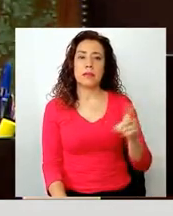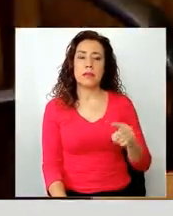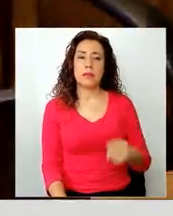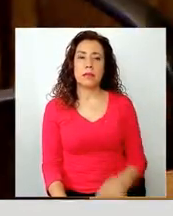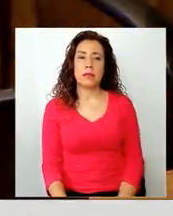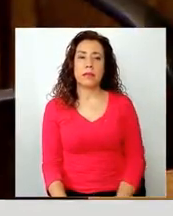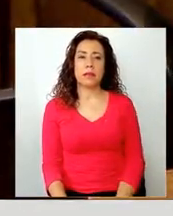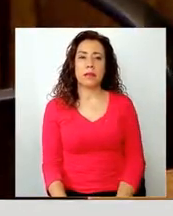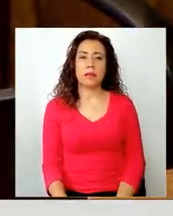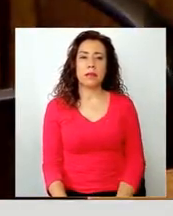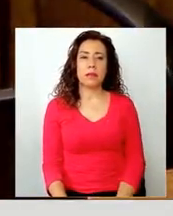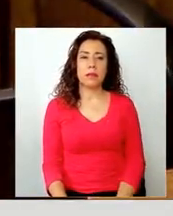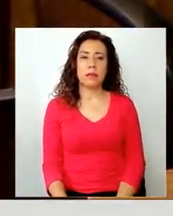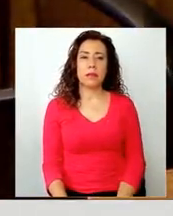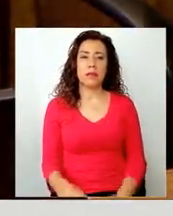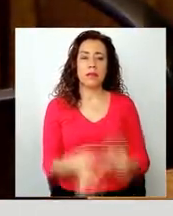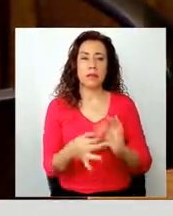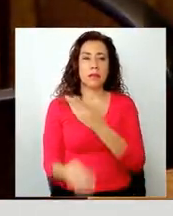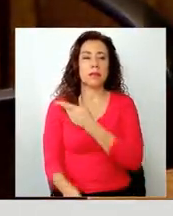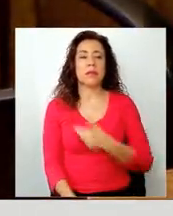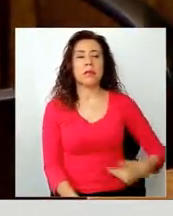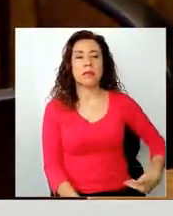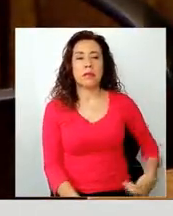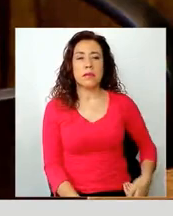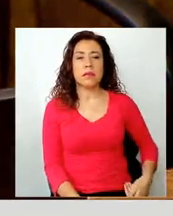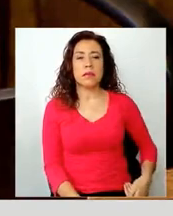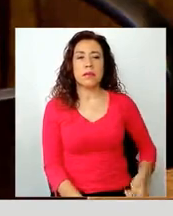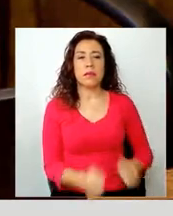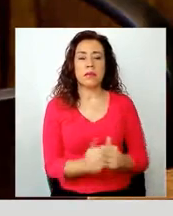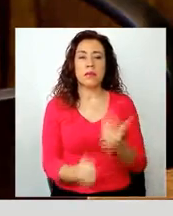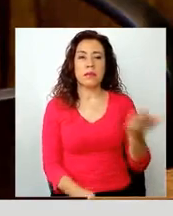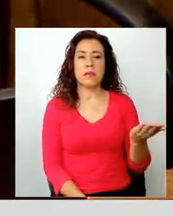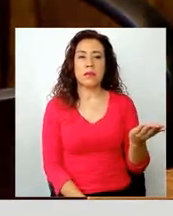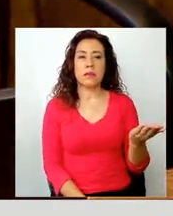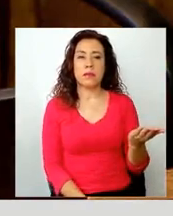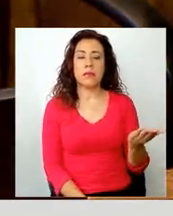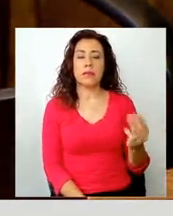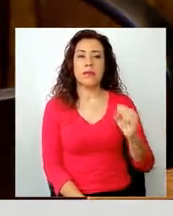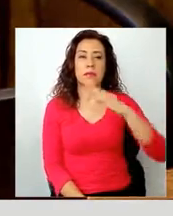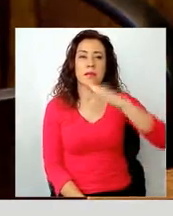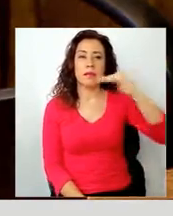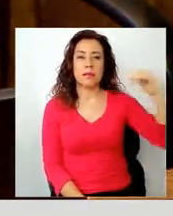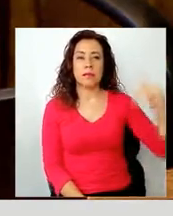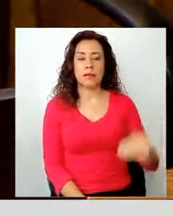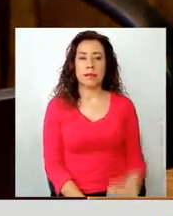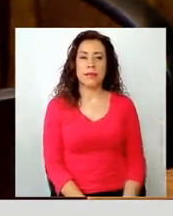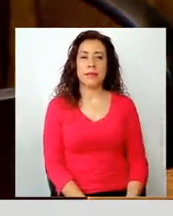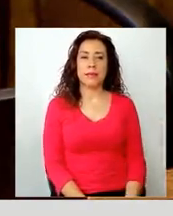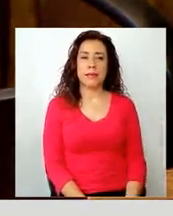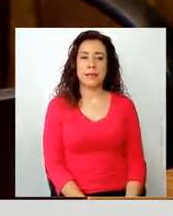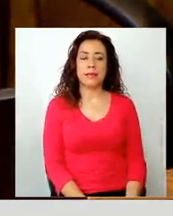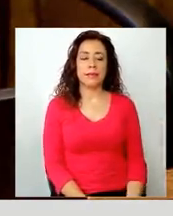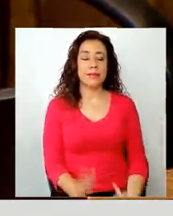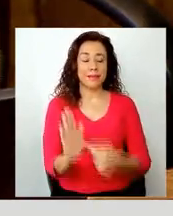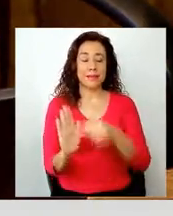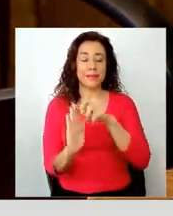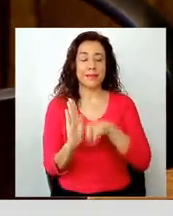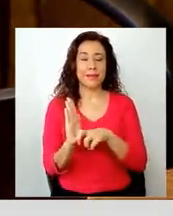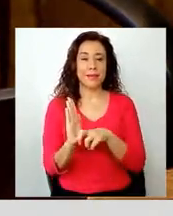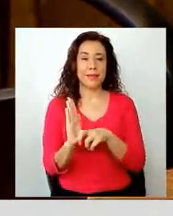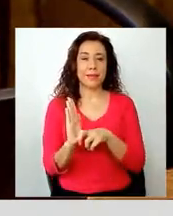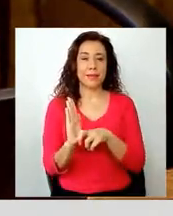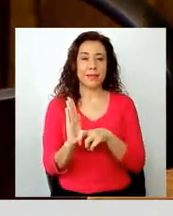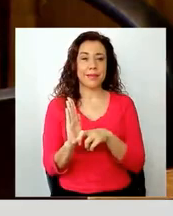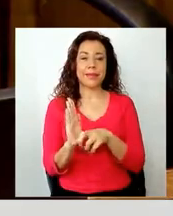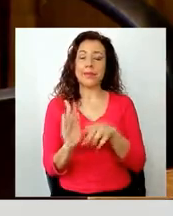Gracias presidente y colega de la región de atacama Bueno Este es un proyecto que que va la dirección